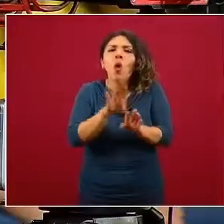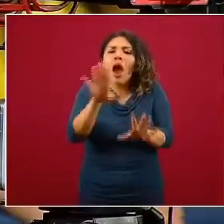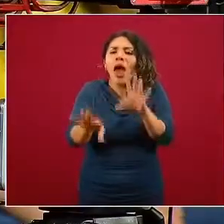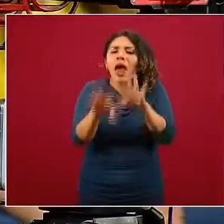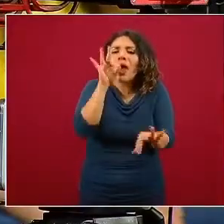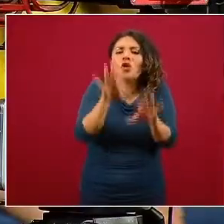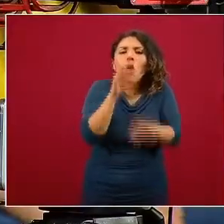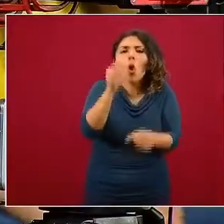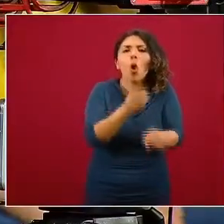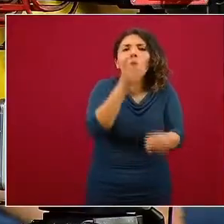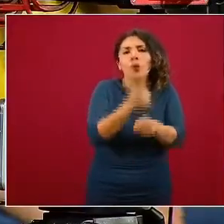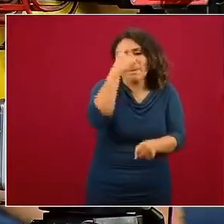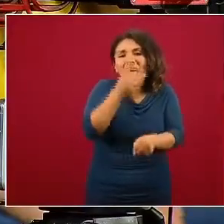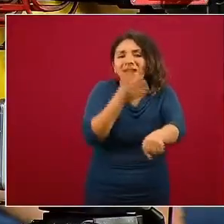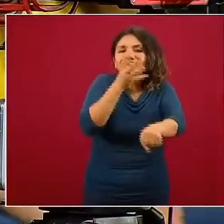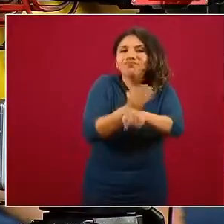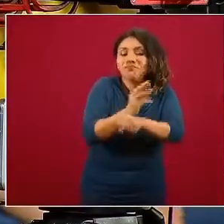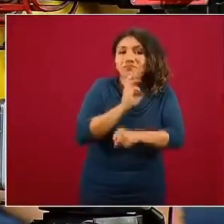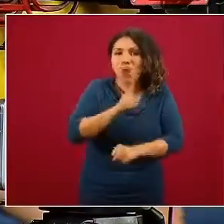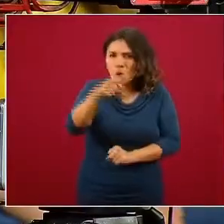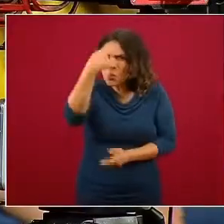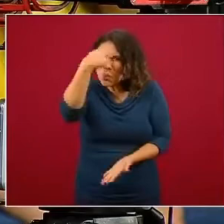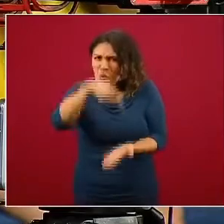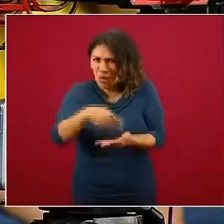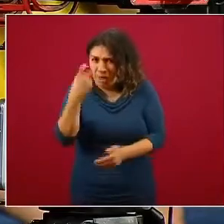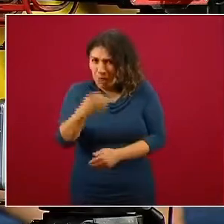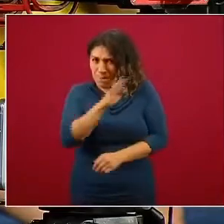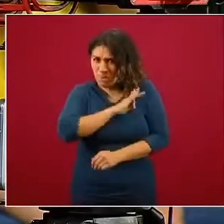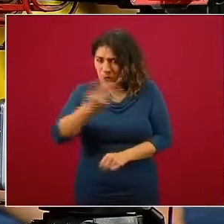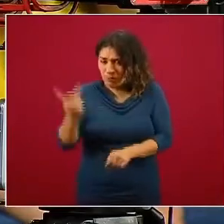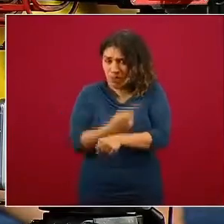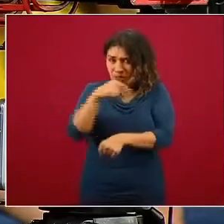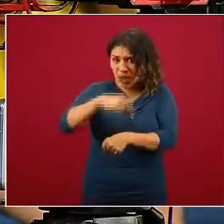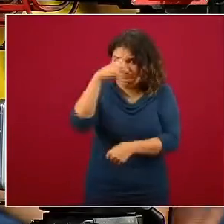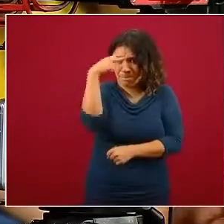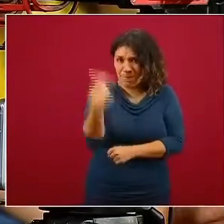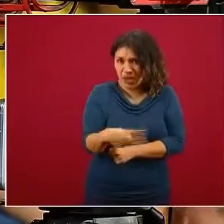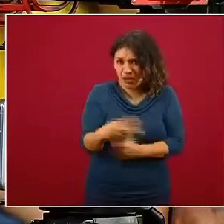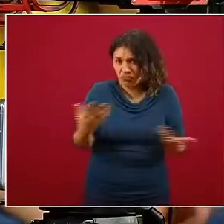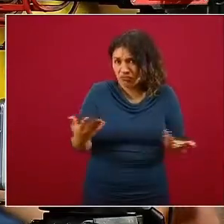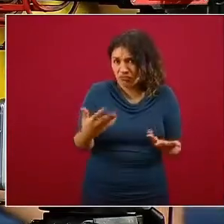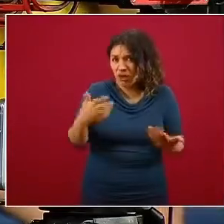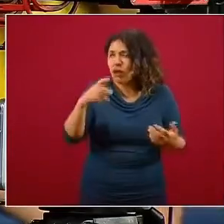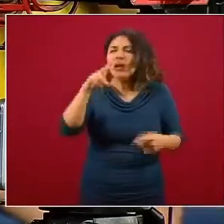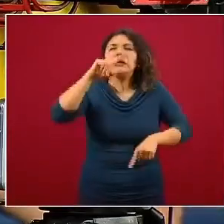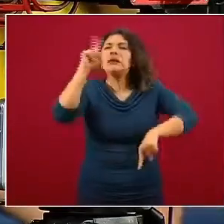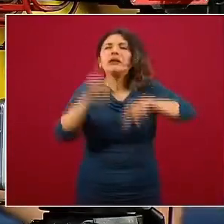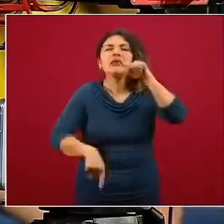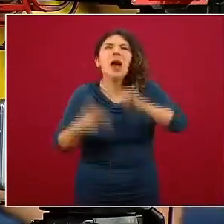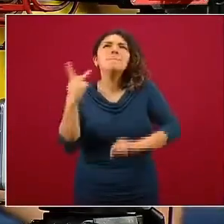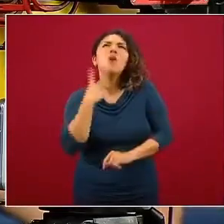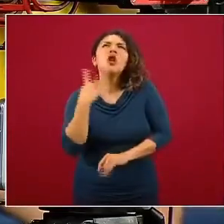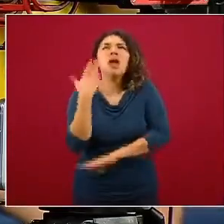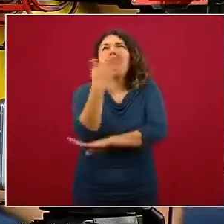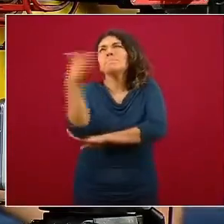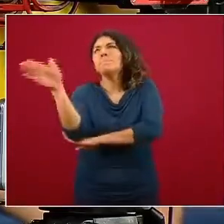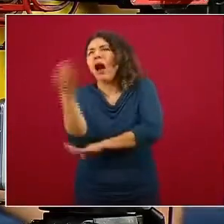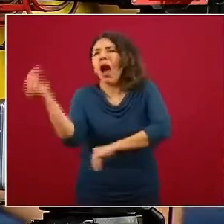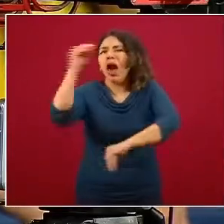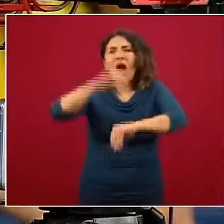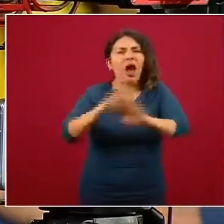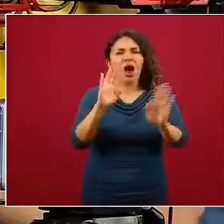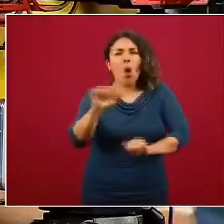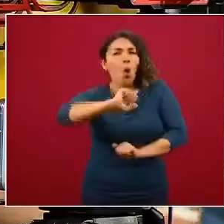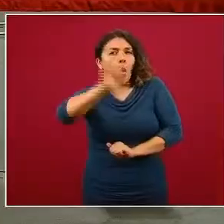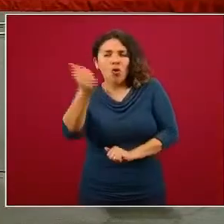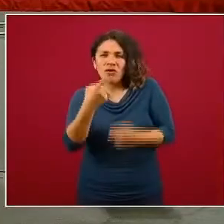mejorar. ¿Usted considera que algo así podría ocurrir en el país, libre de bandera política? Gracias.